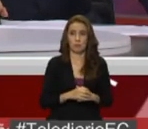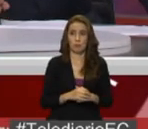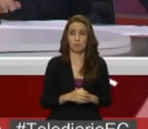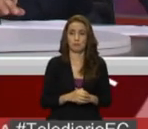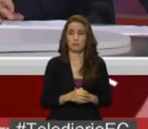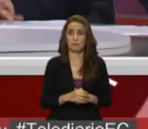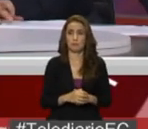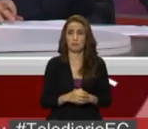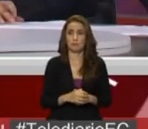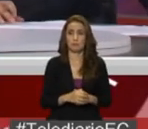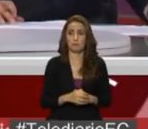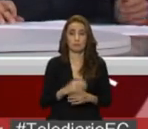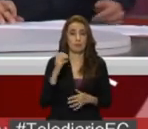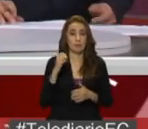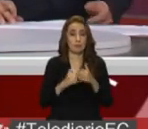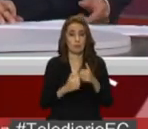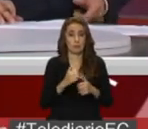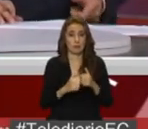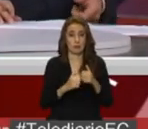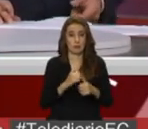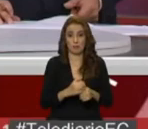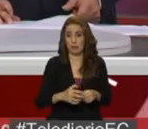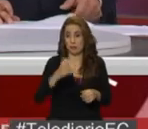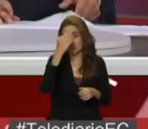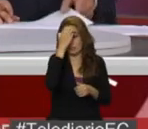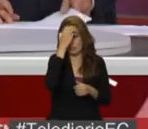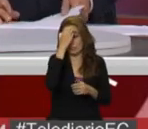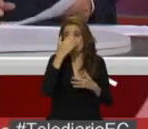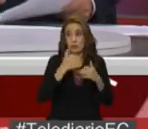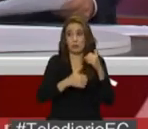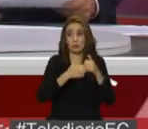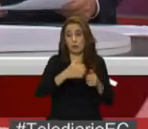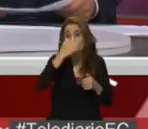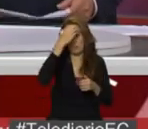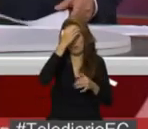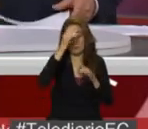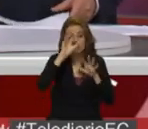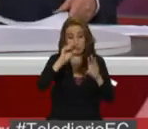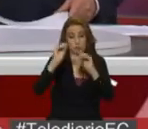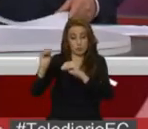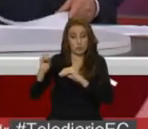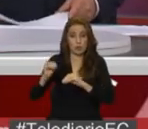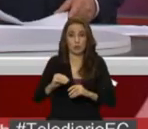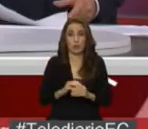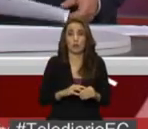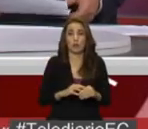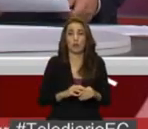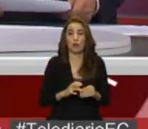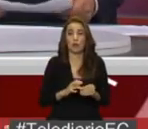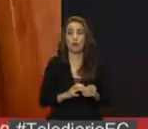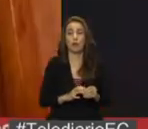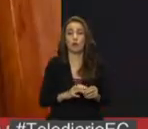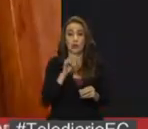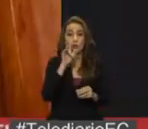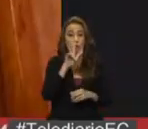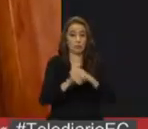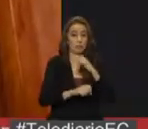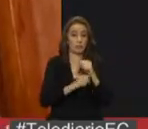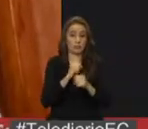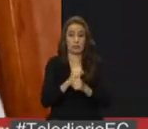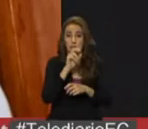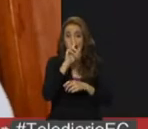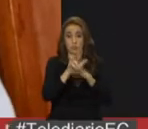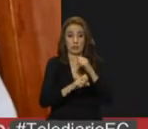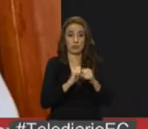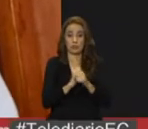Sí, el problema es de educación y es cultural. Fíjese usted que hasta el momento, 3 años de un nuevo gobierno y todavía